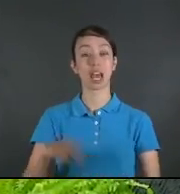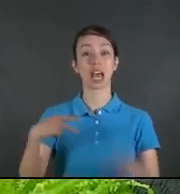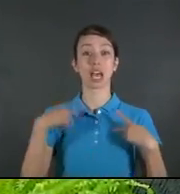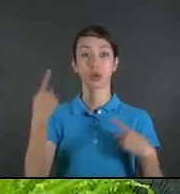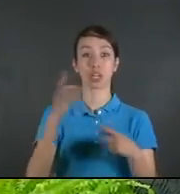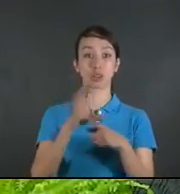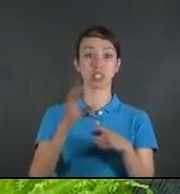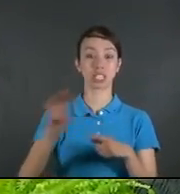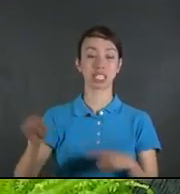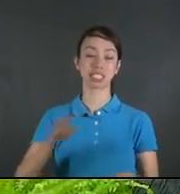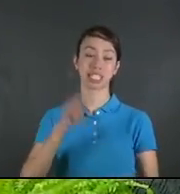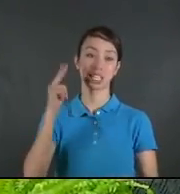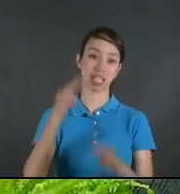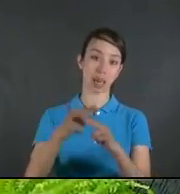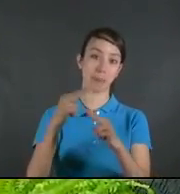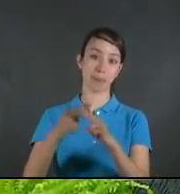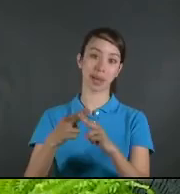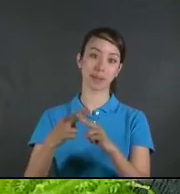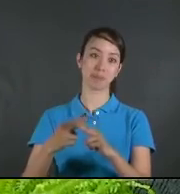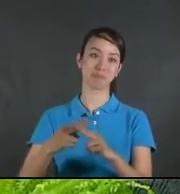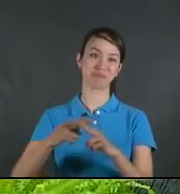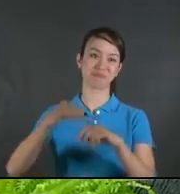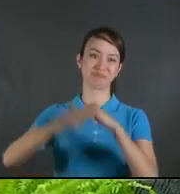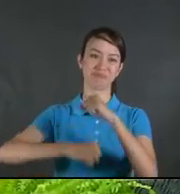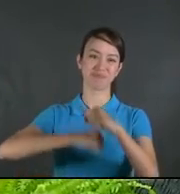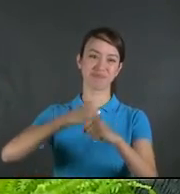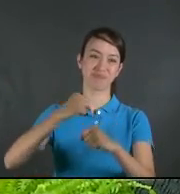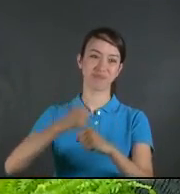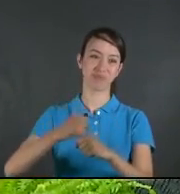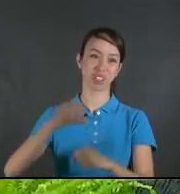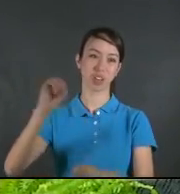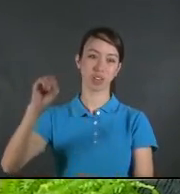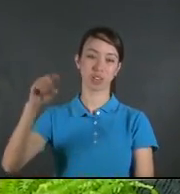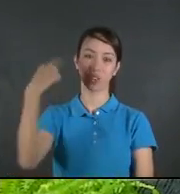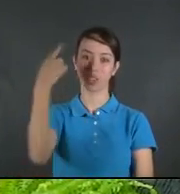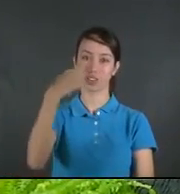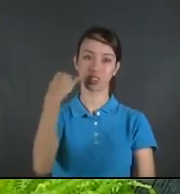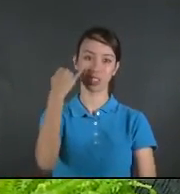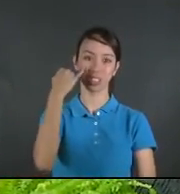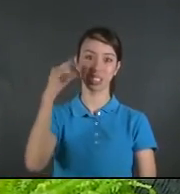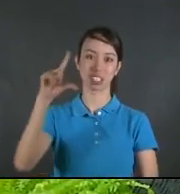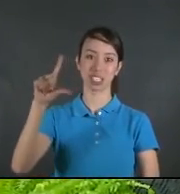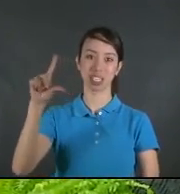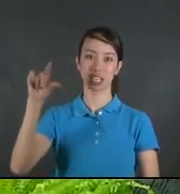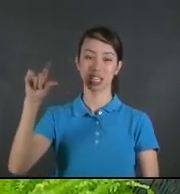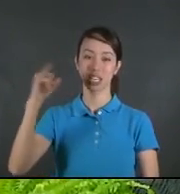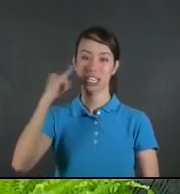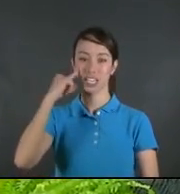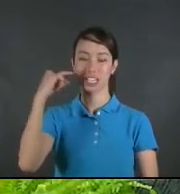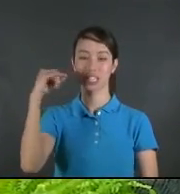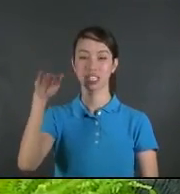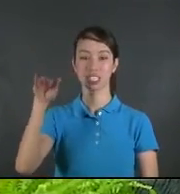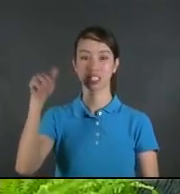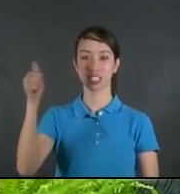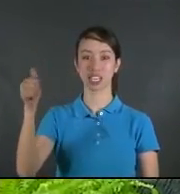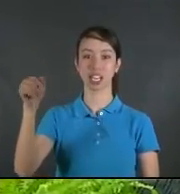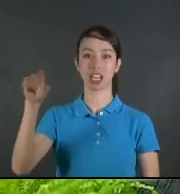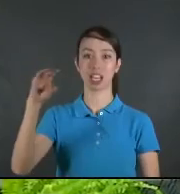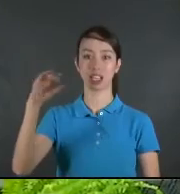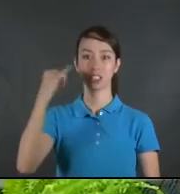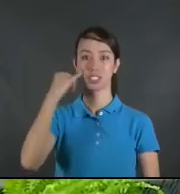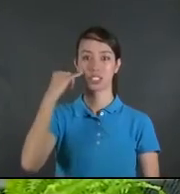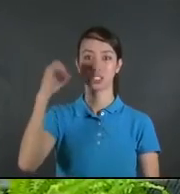llama fosilización No hombre de veras así usted así le llaman por